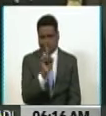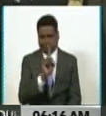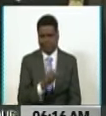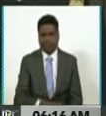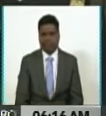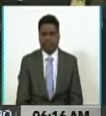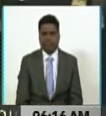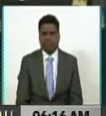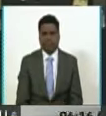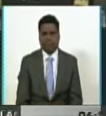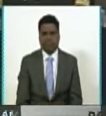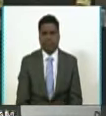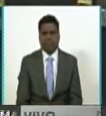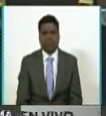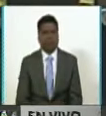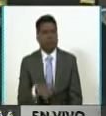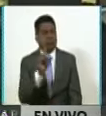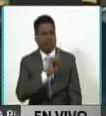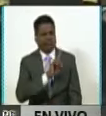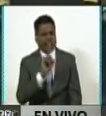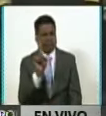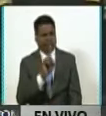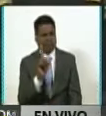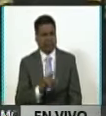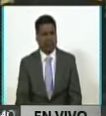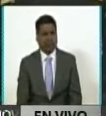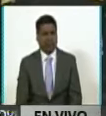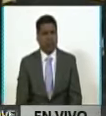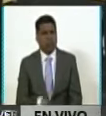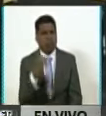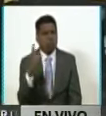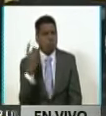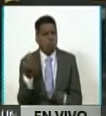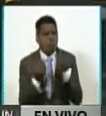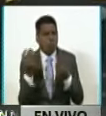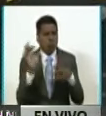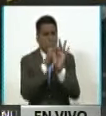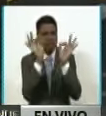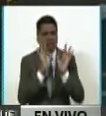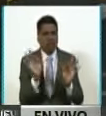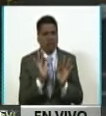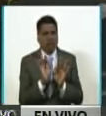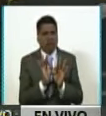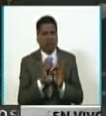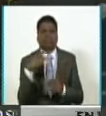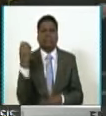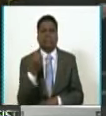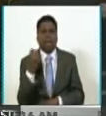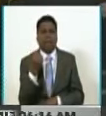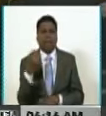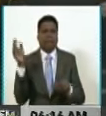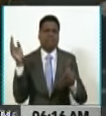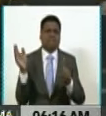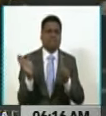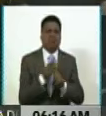y republicana, no, como objeto de explotación siempre.